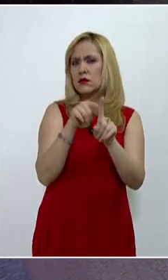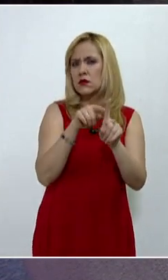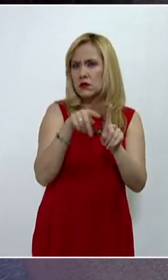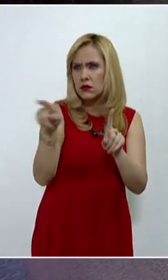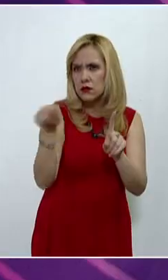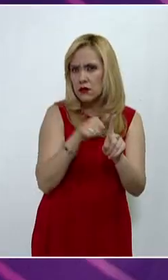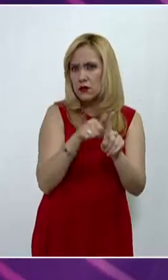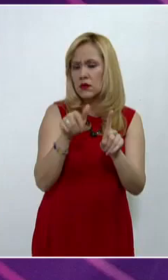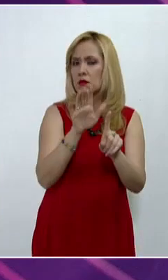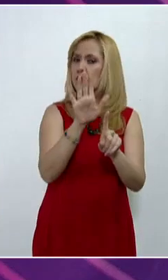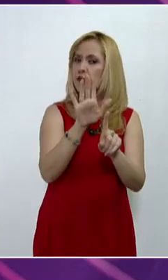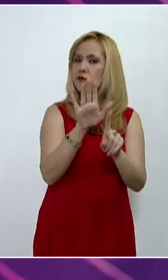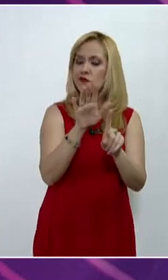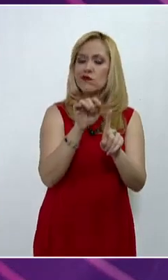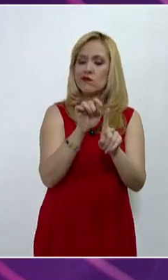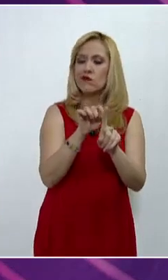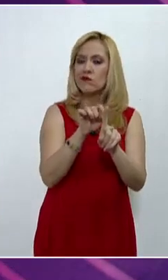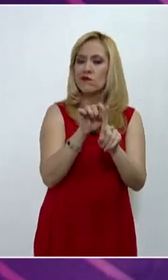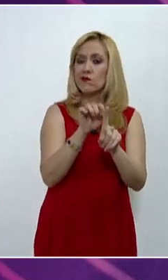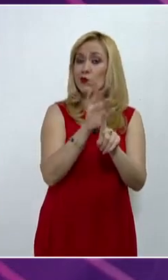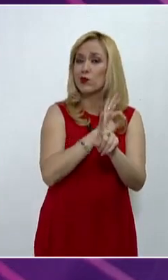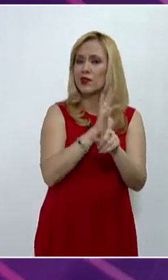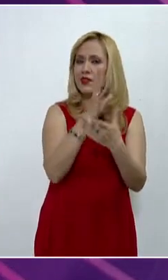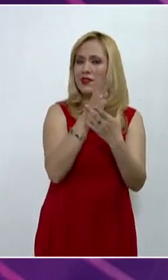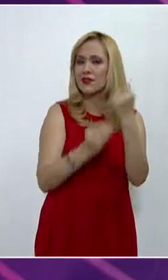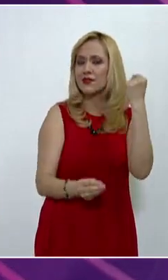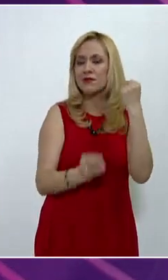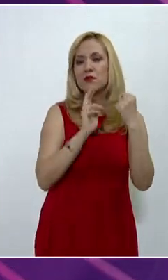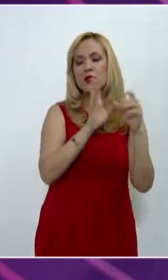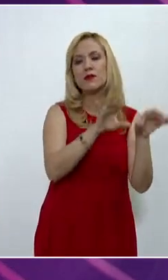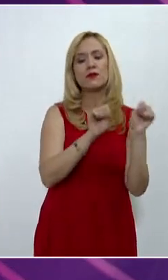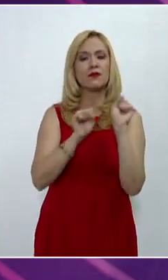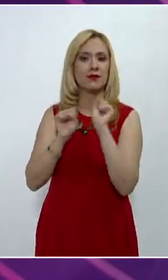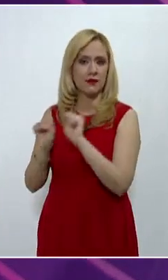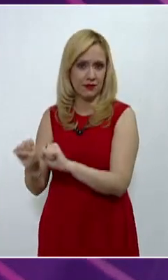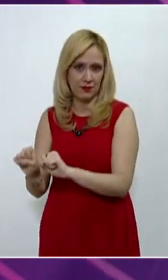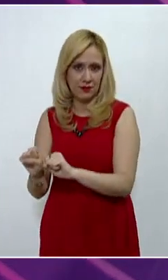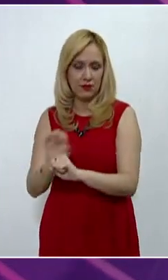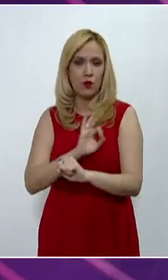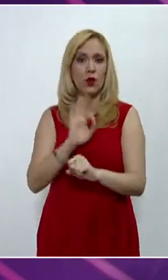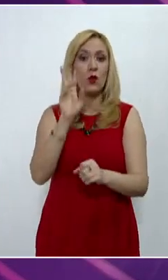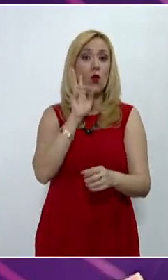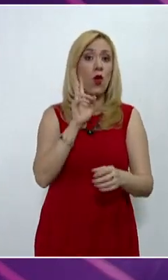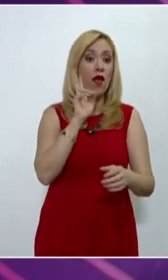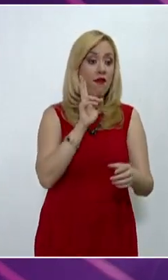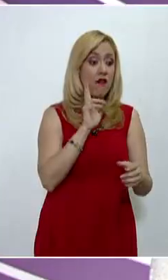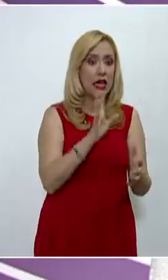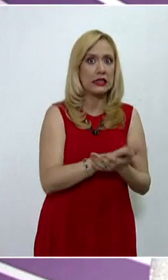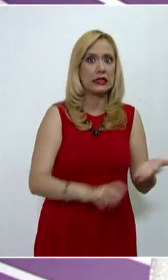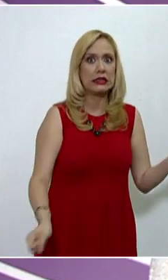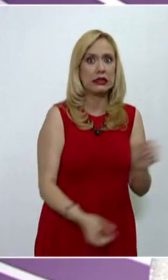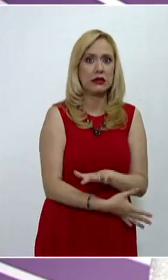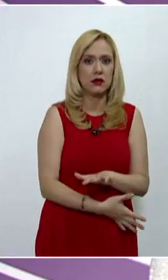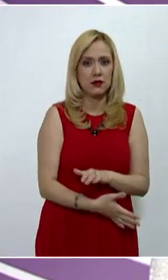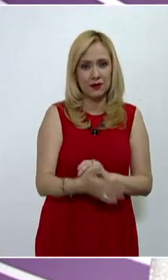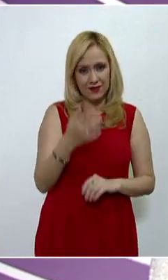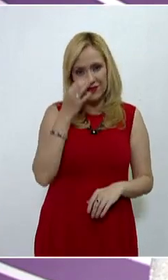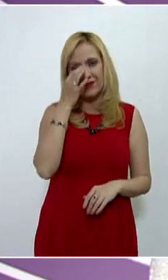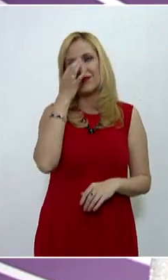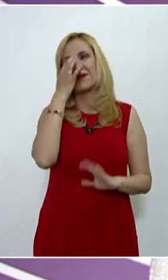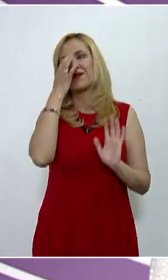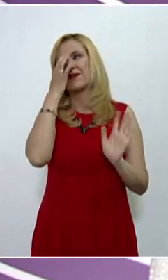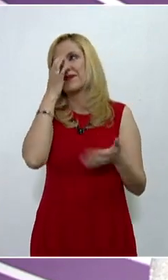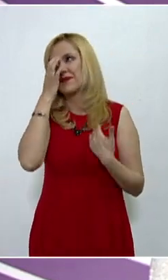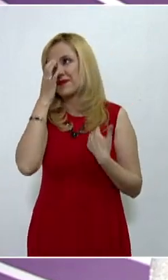proceso, hay razones suficientes para pensar que te puedes escapar, que puedes destruir una prueba. Saúl, ya no significa que la